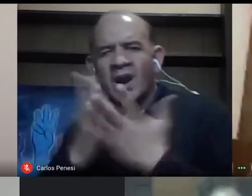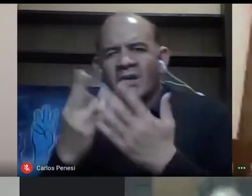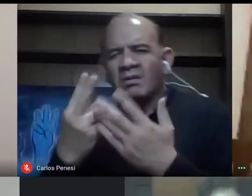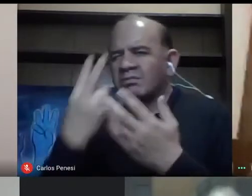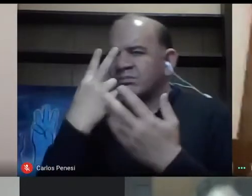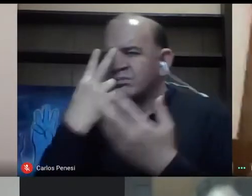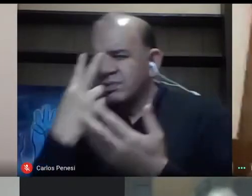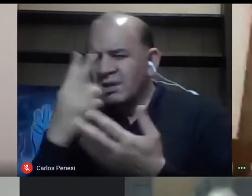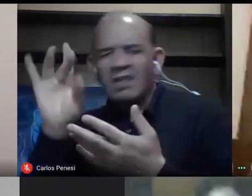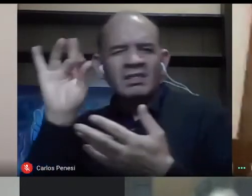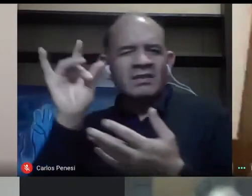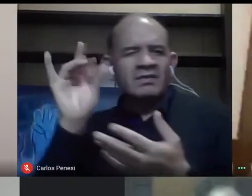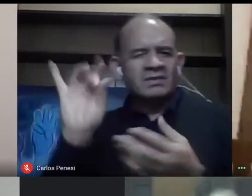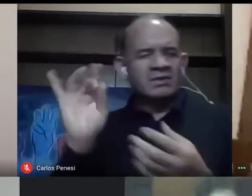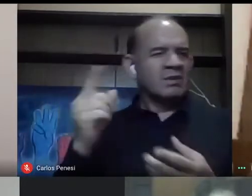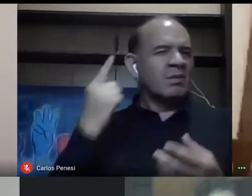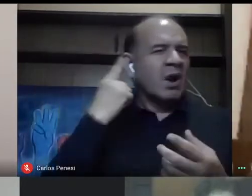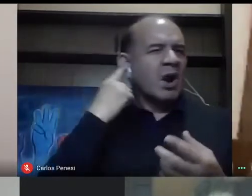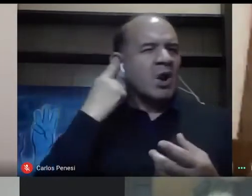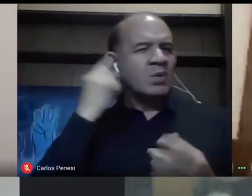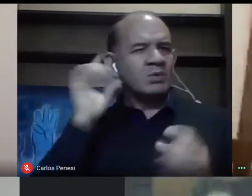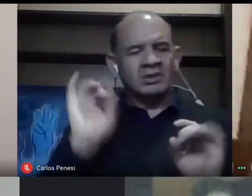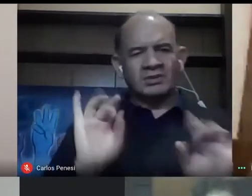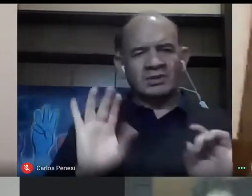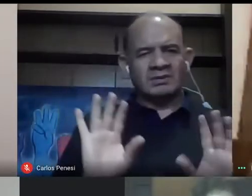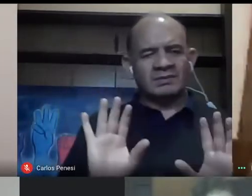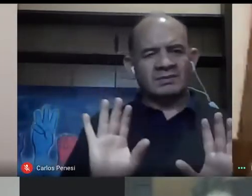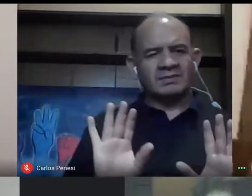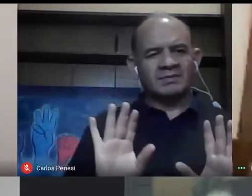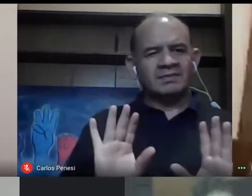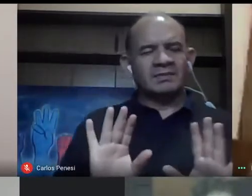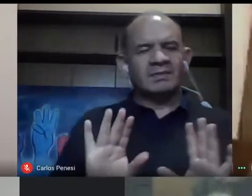fijar la vista, etc. Pero el tratado es lo mínimo